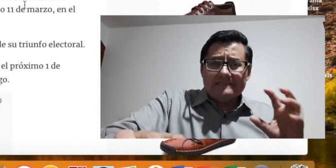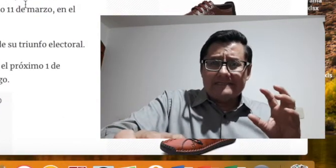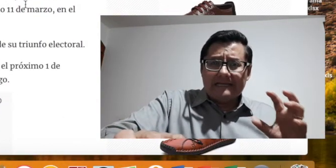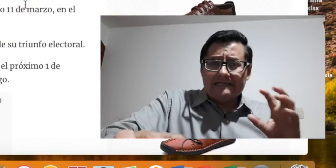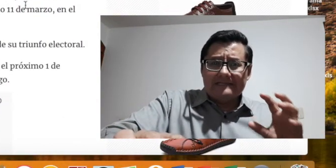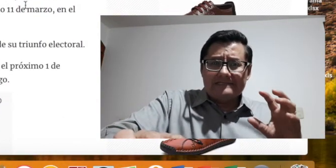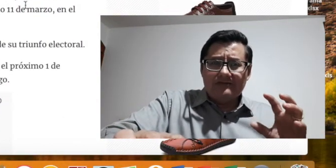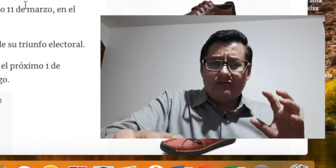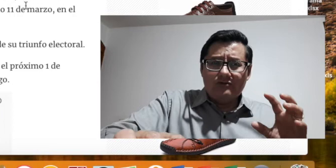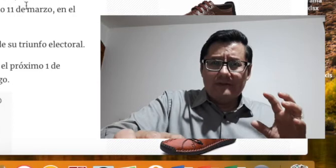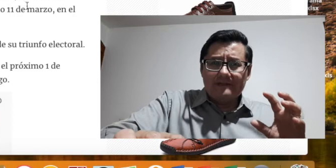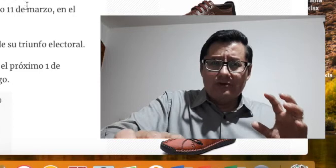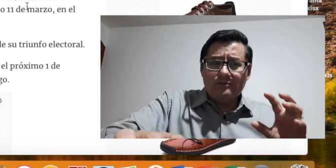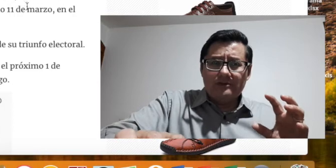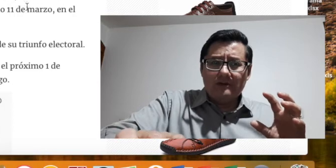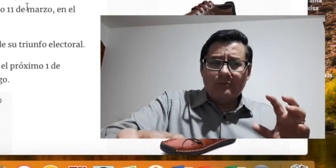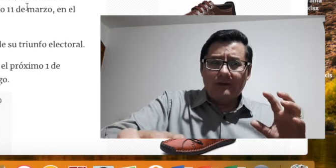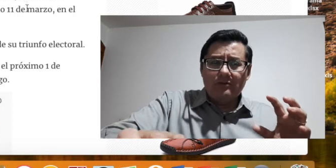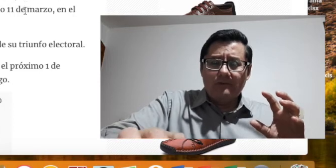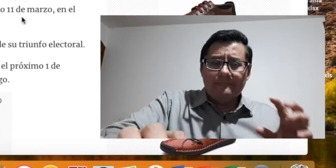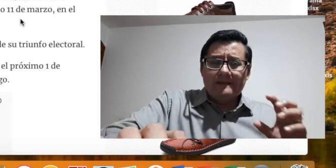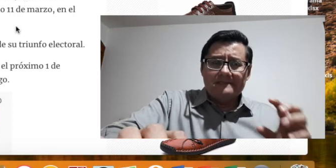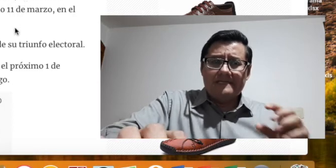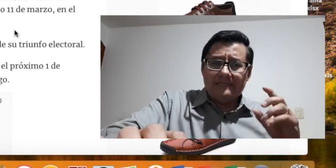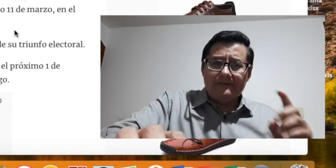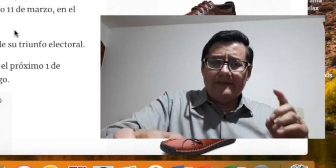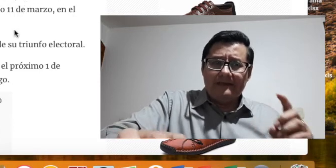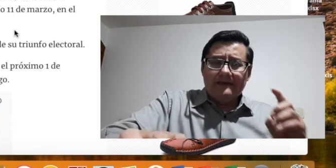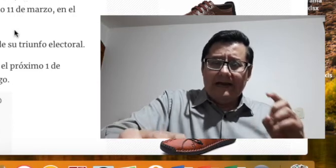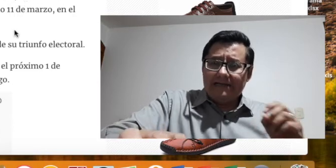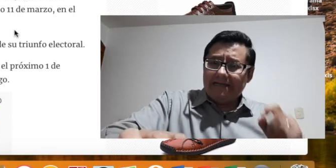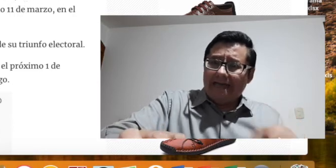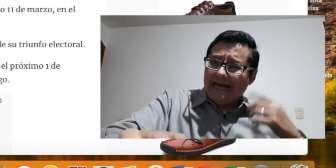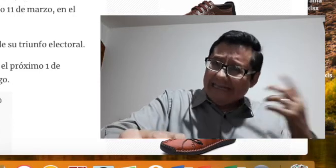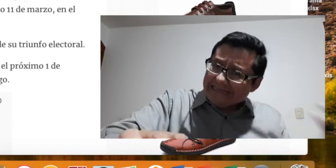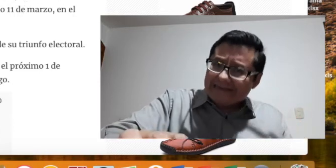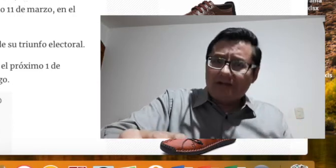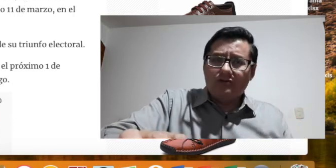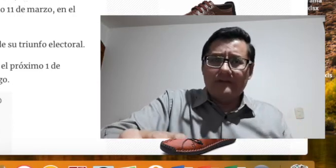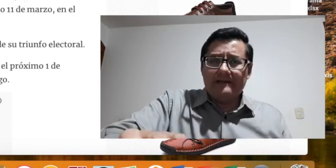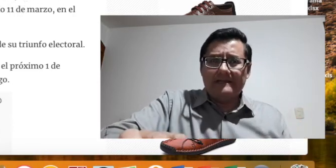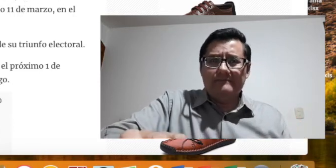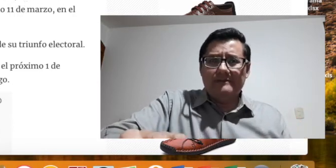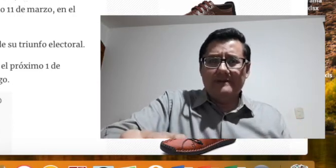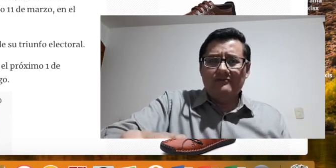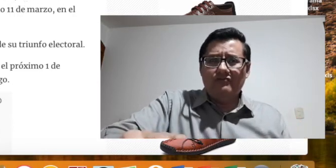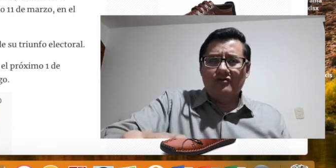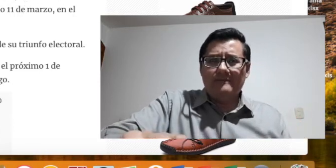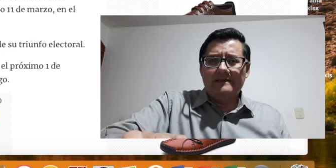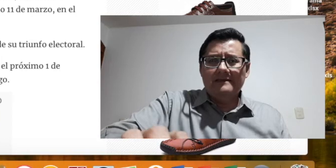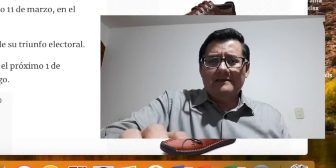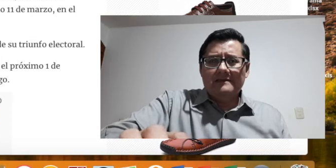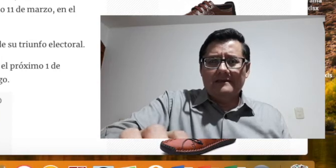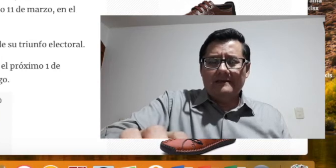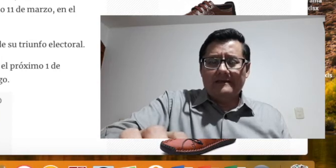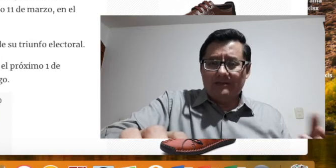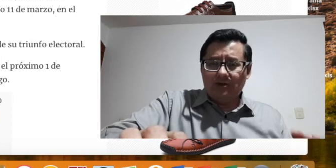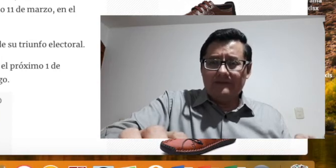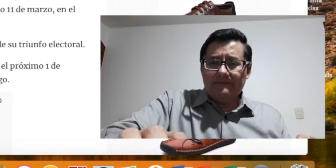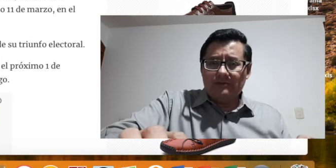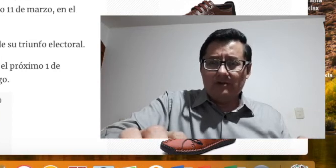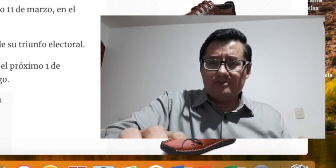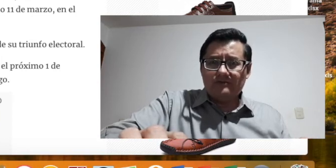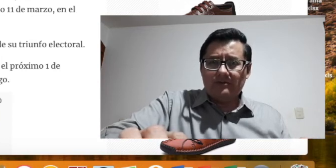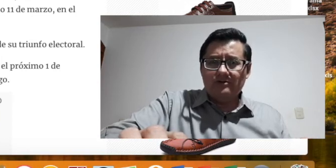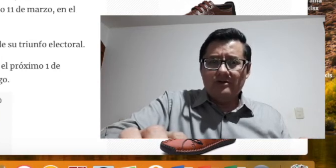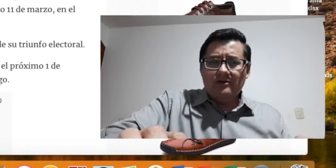Este mensaje del tercer informe de gobierno al pueblo se debe a que hay que recordar que el primer informe que dio